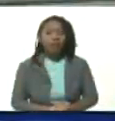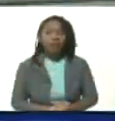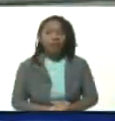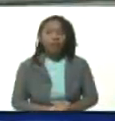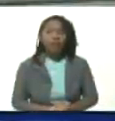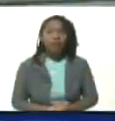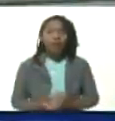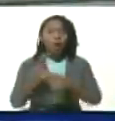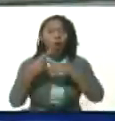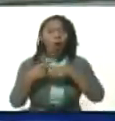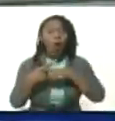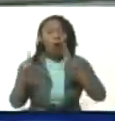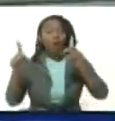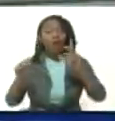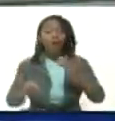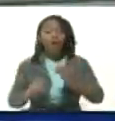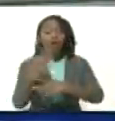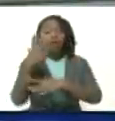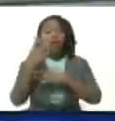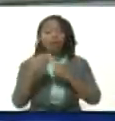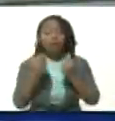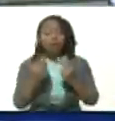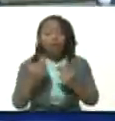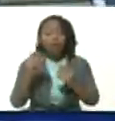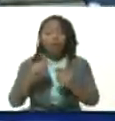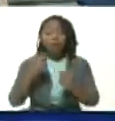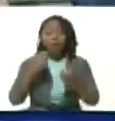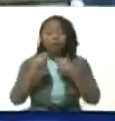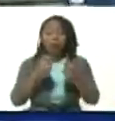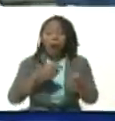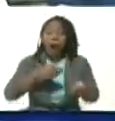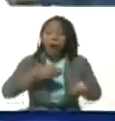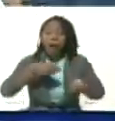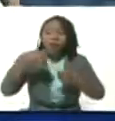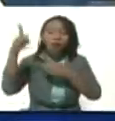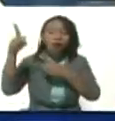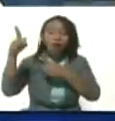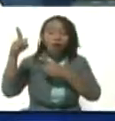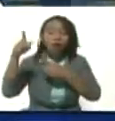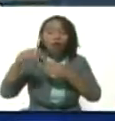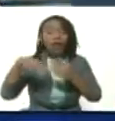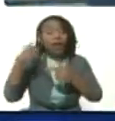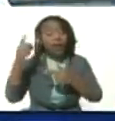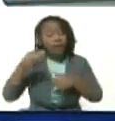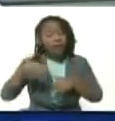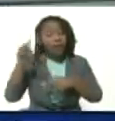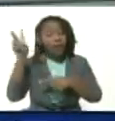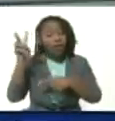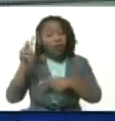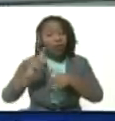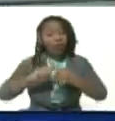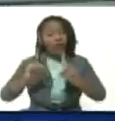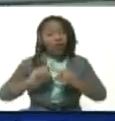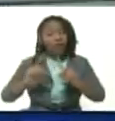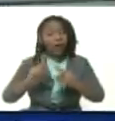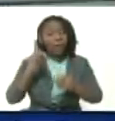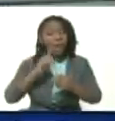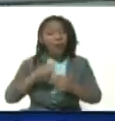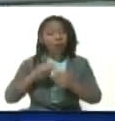La otra gran fuente de riqueza es la exportación. En el caso venezolano, la exportación de